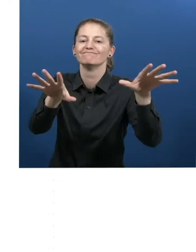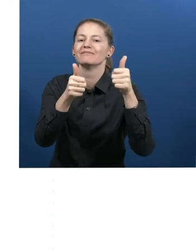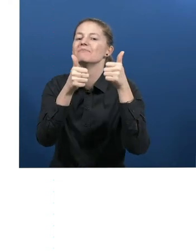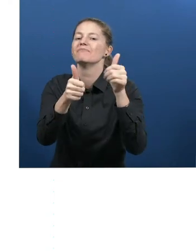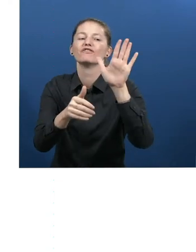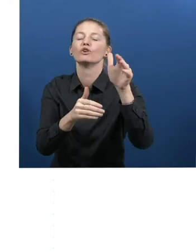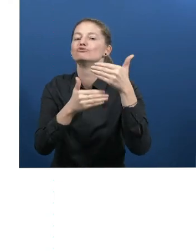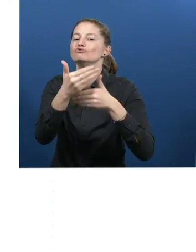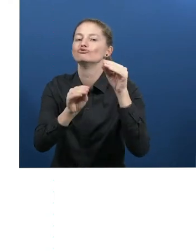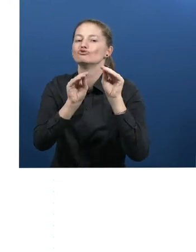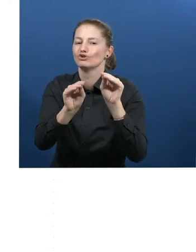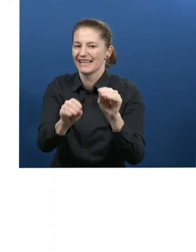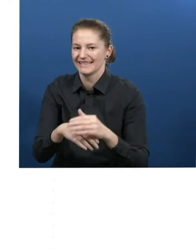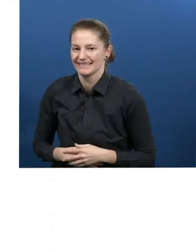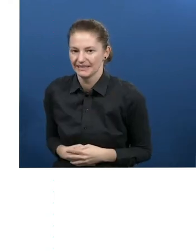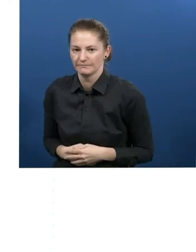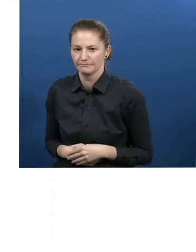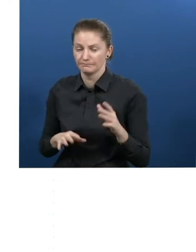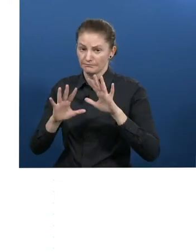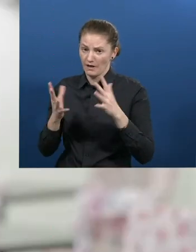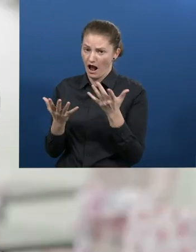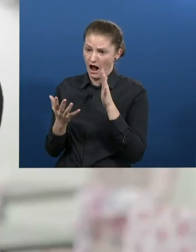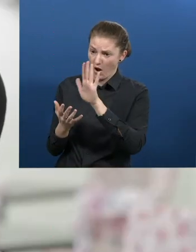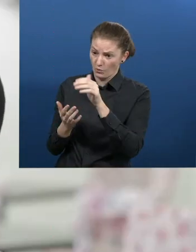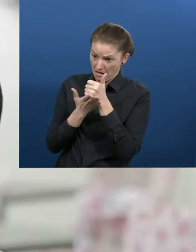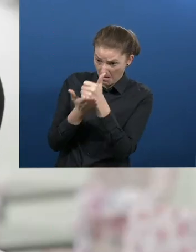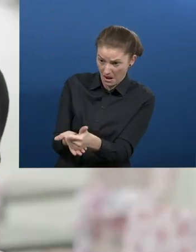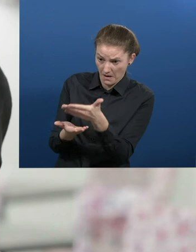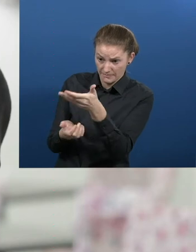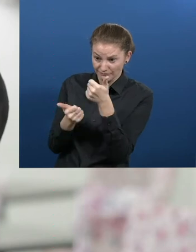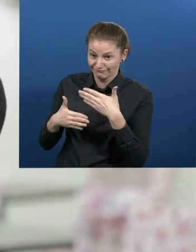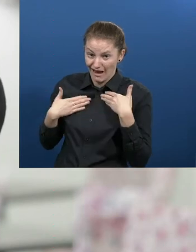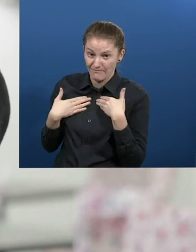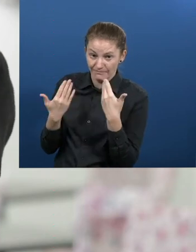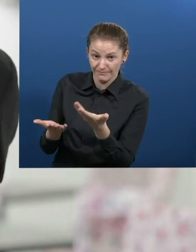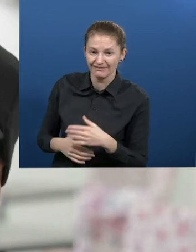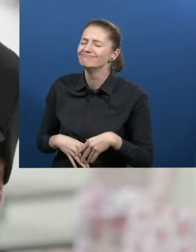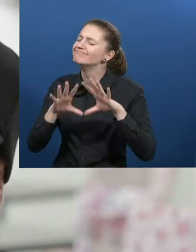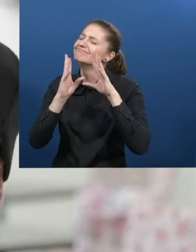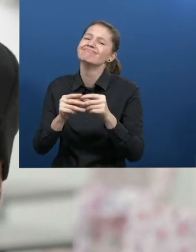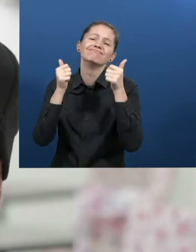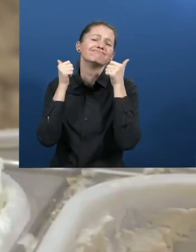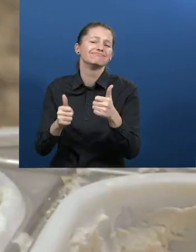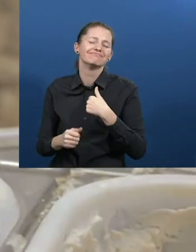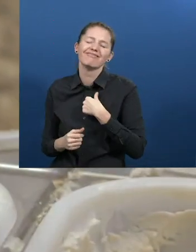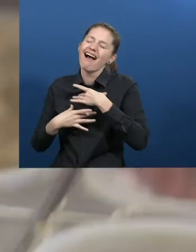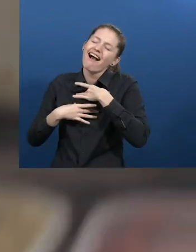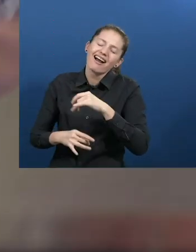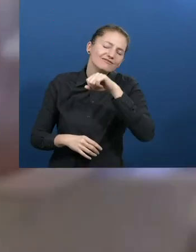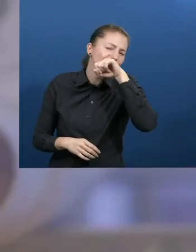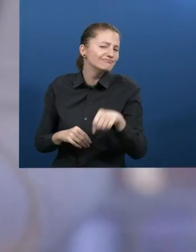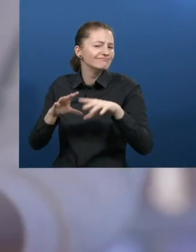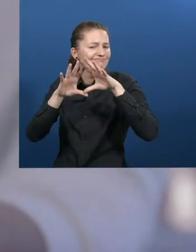Todo, sí, todo me gustó. Todo lo que aprendí con el profe, torta de